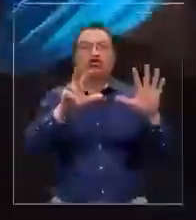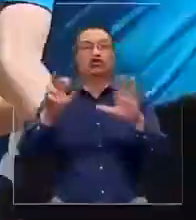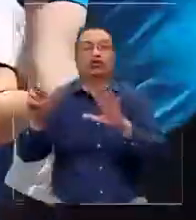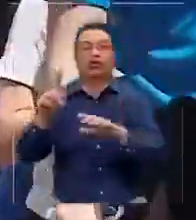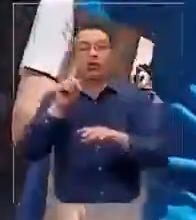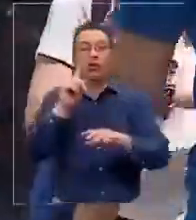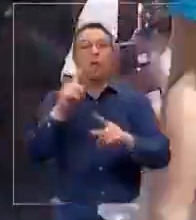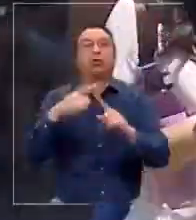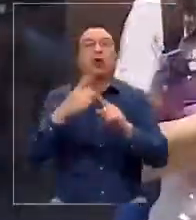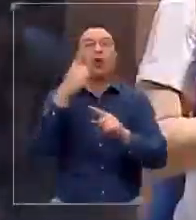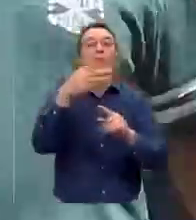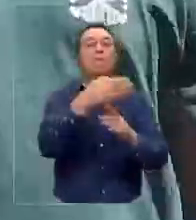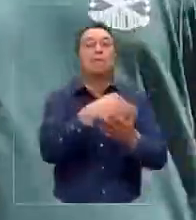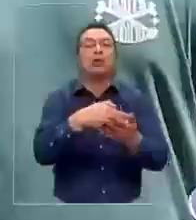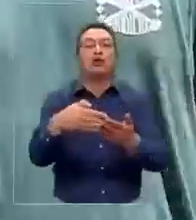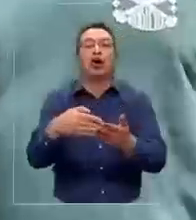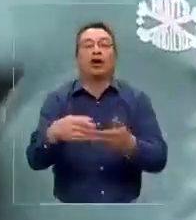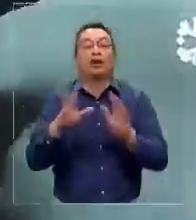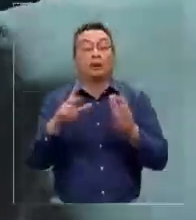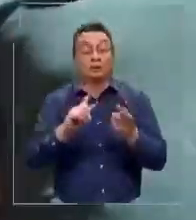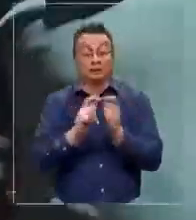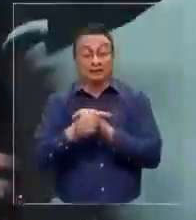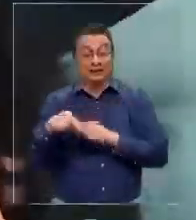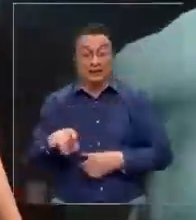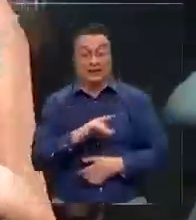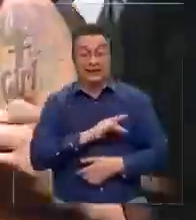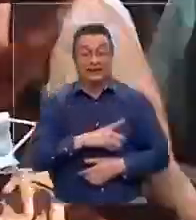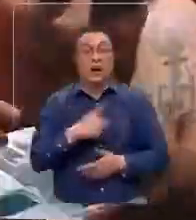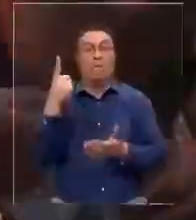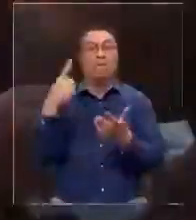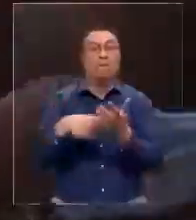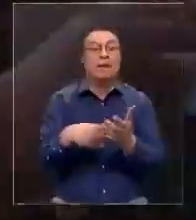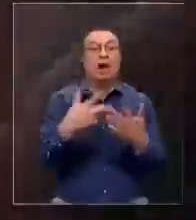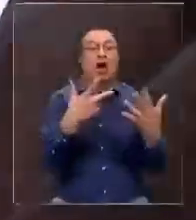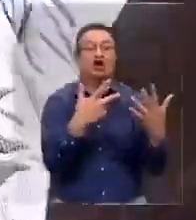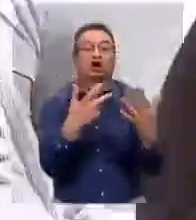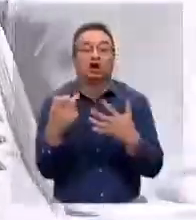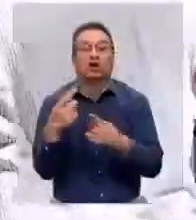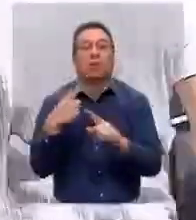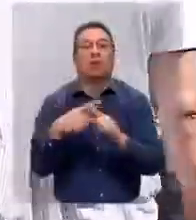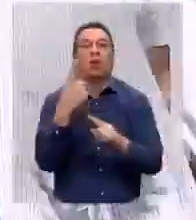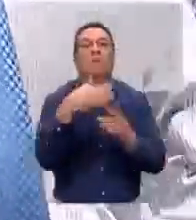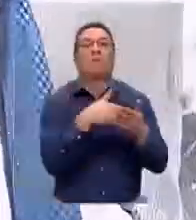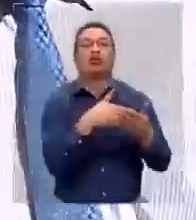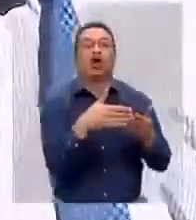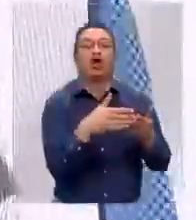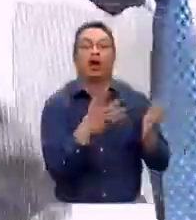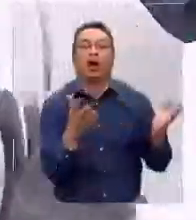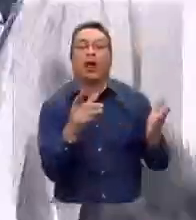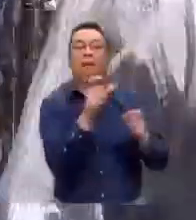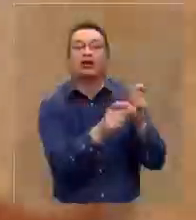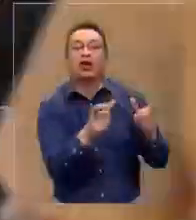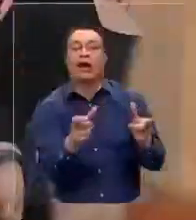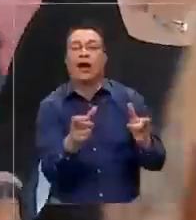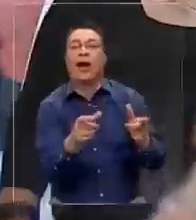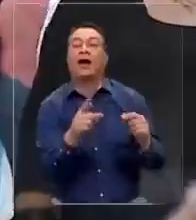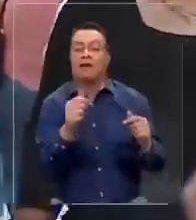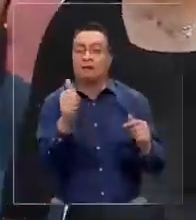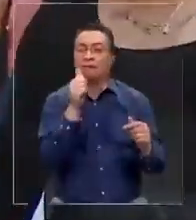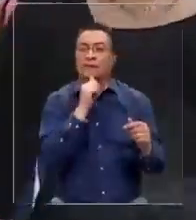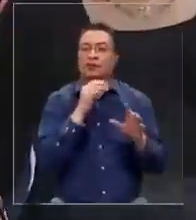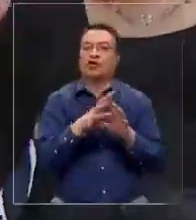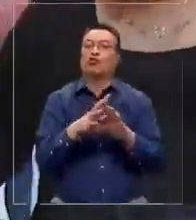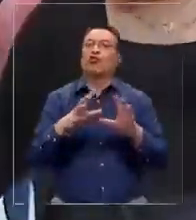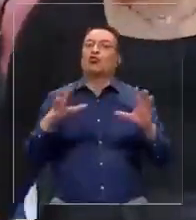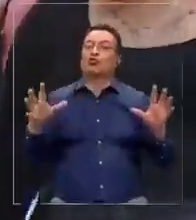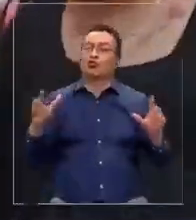COVID por millón de habitantes. En cambio, en nuestro país hay 1.800 casos por millón de habitantes, es decir, aún nos falta